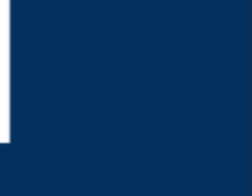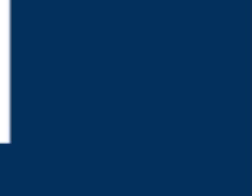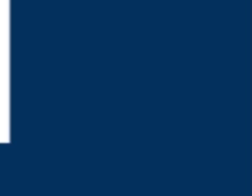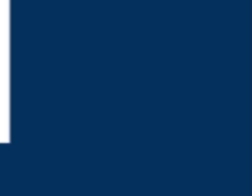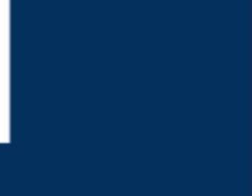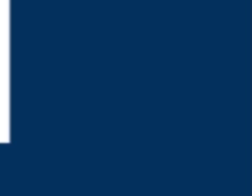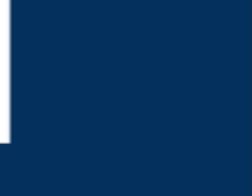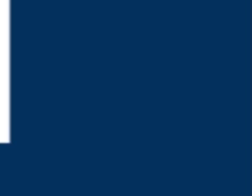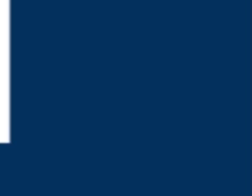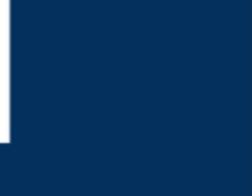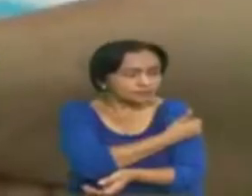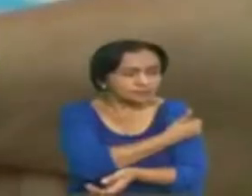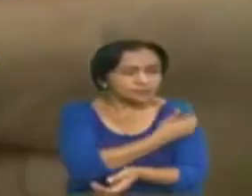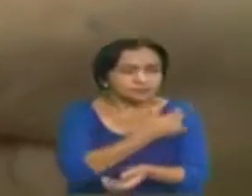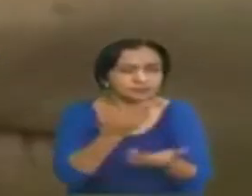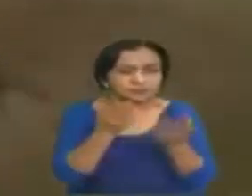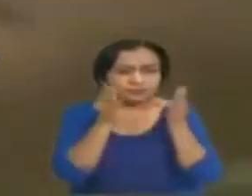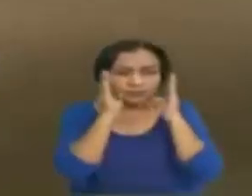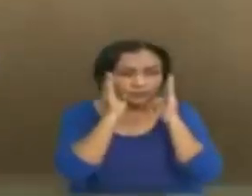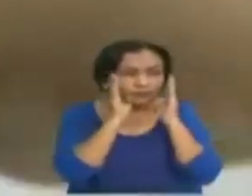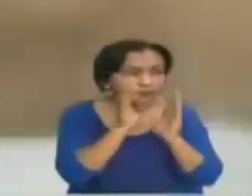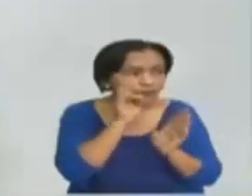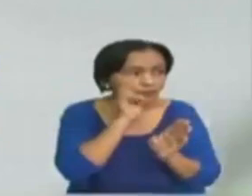las personas que